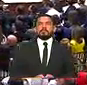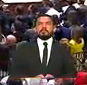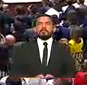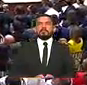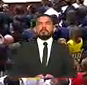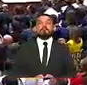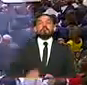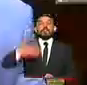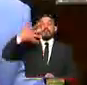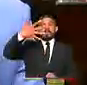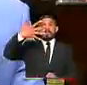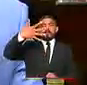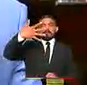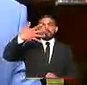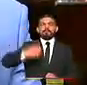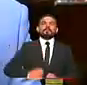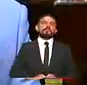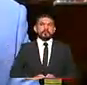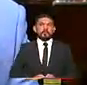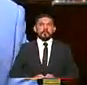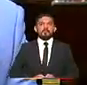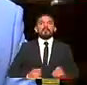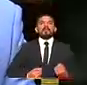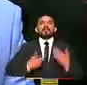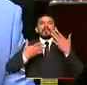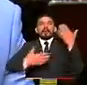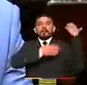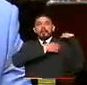Quinto, imposición de la banda presidencial.